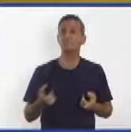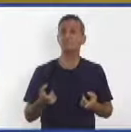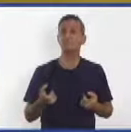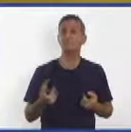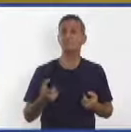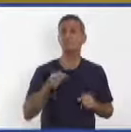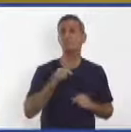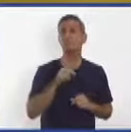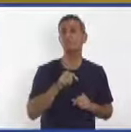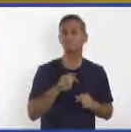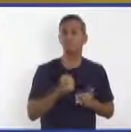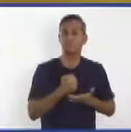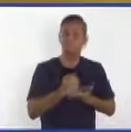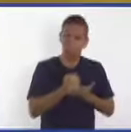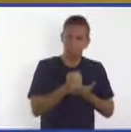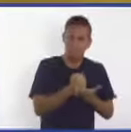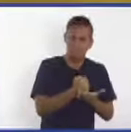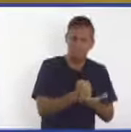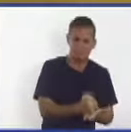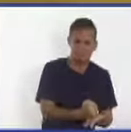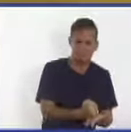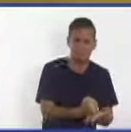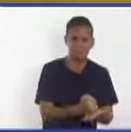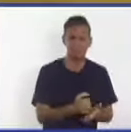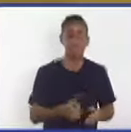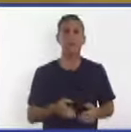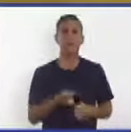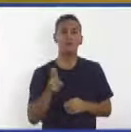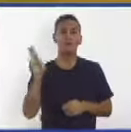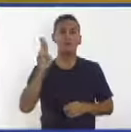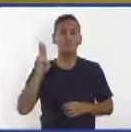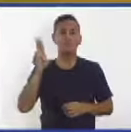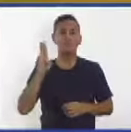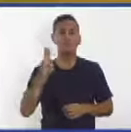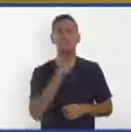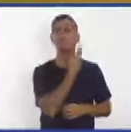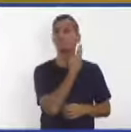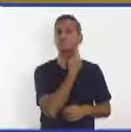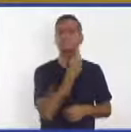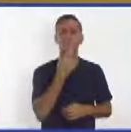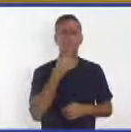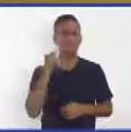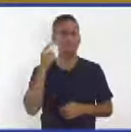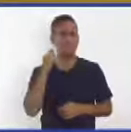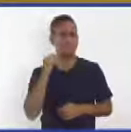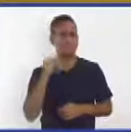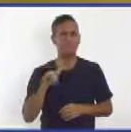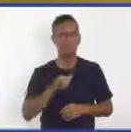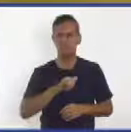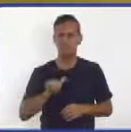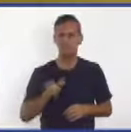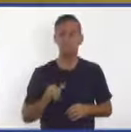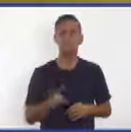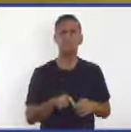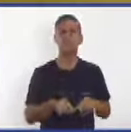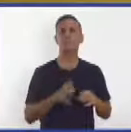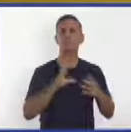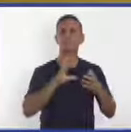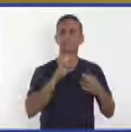tanto para la unidad de martí como para la del género lírico vamos entonces